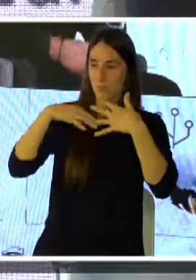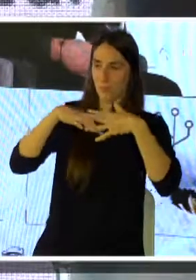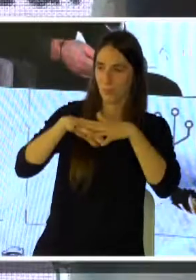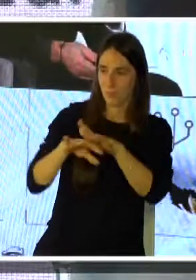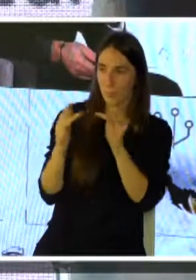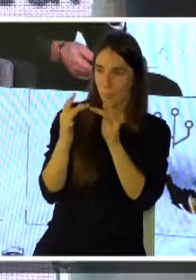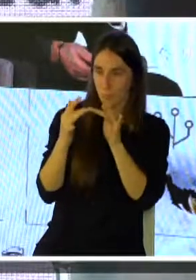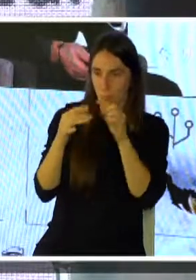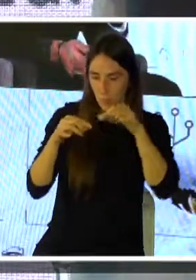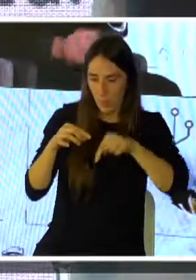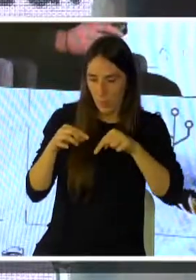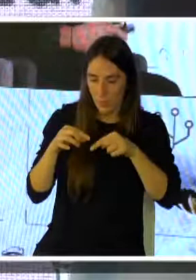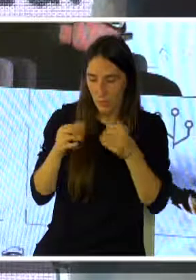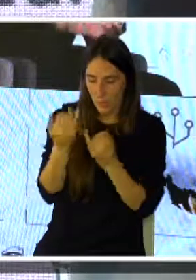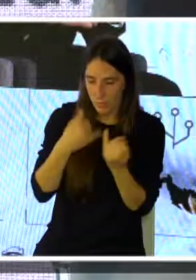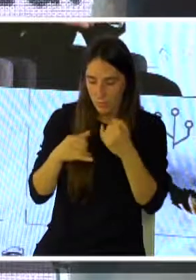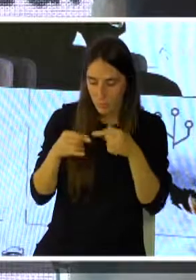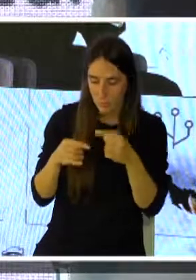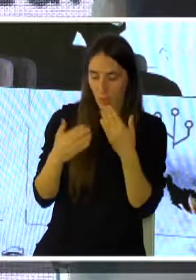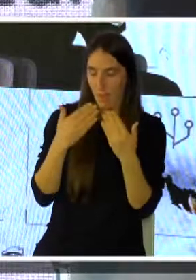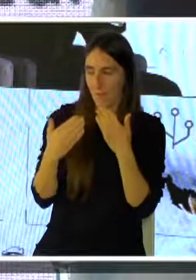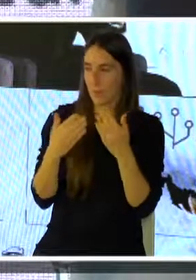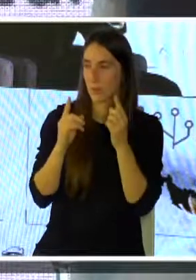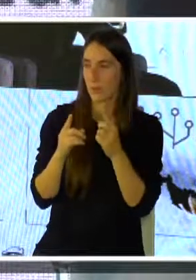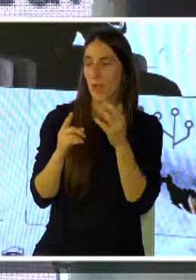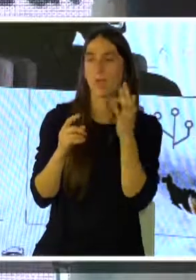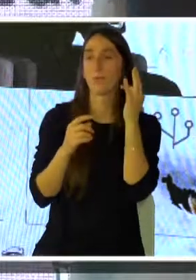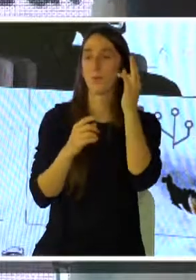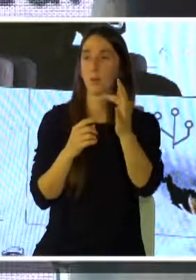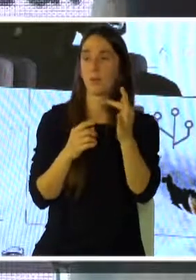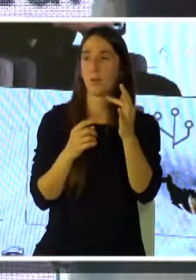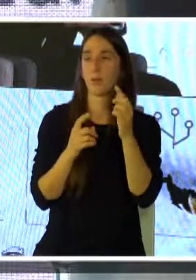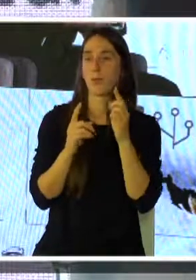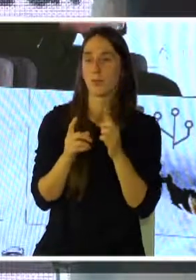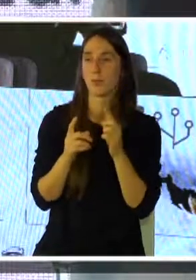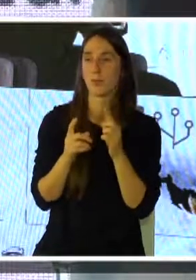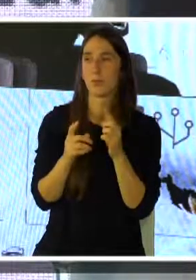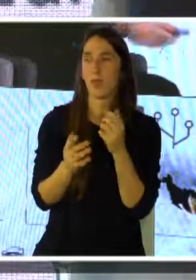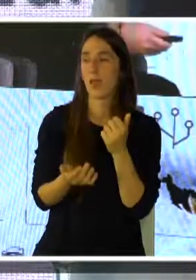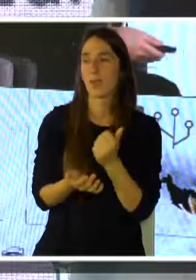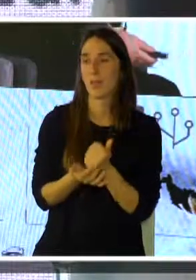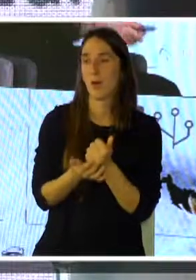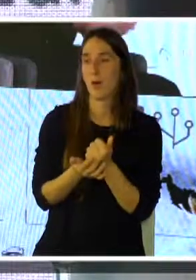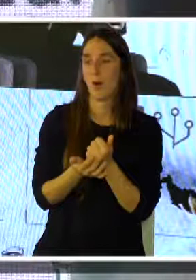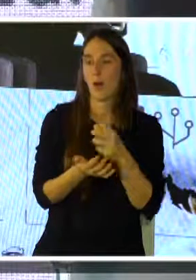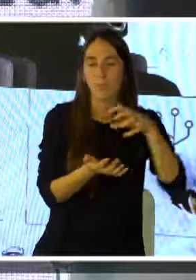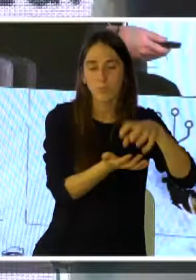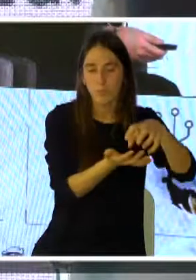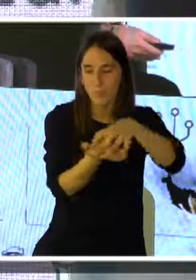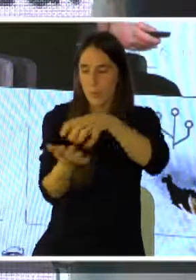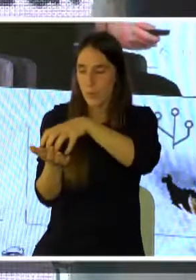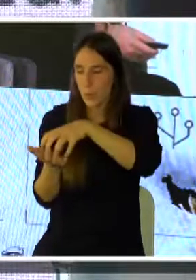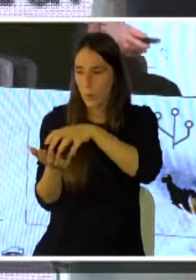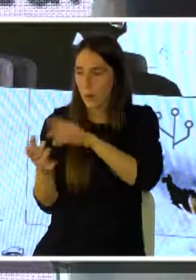porque también, por más que hablemos del futurismo, hay muchas áreas que todavía las